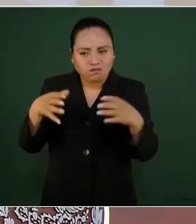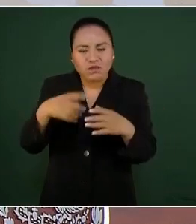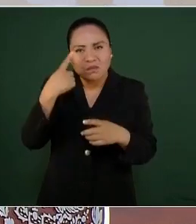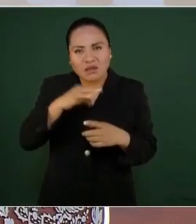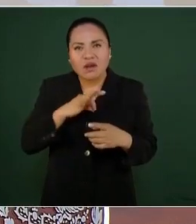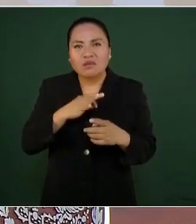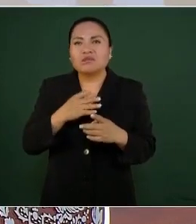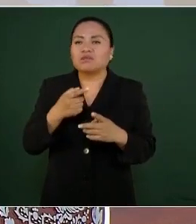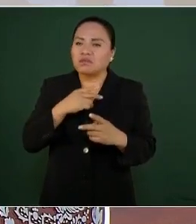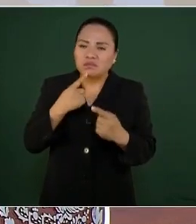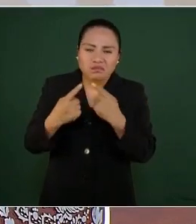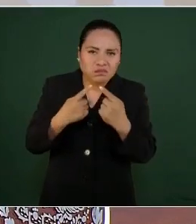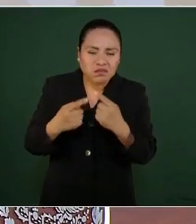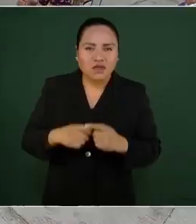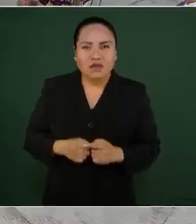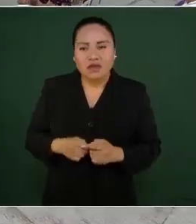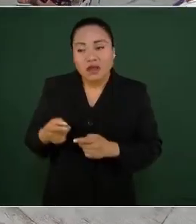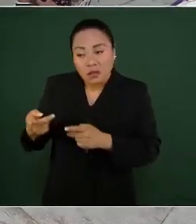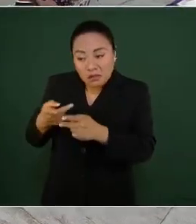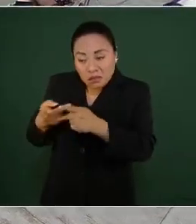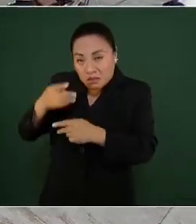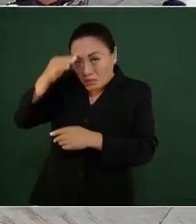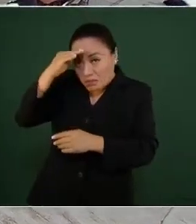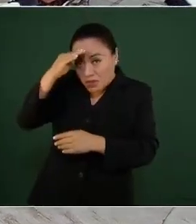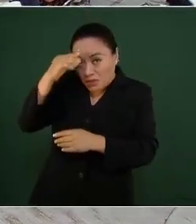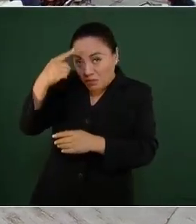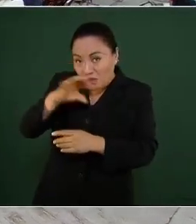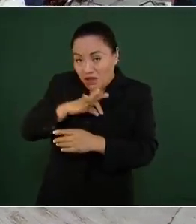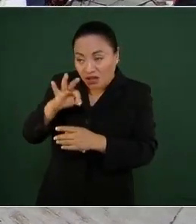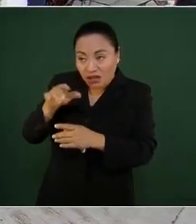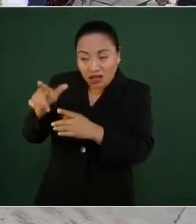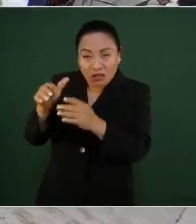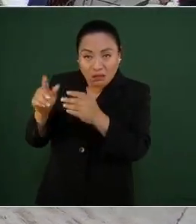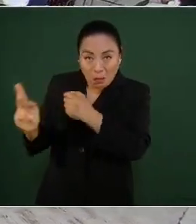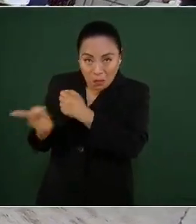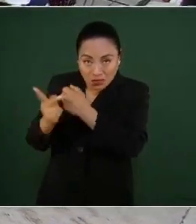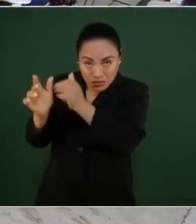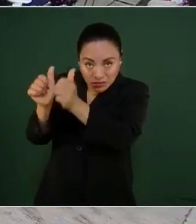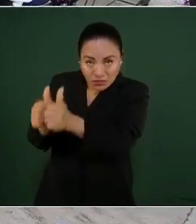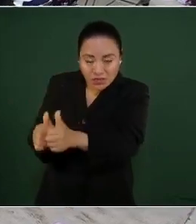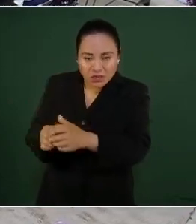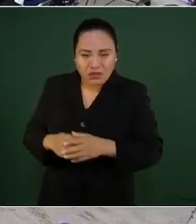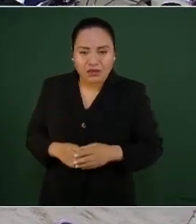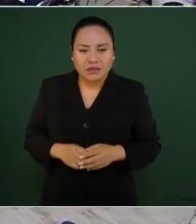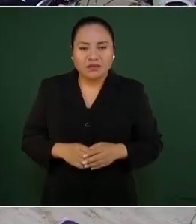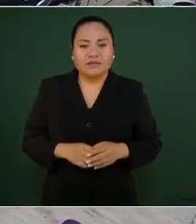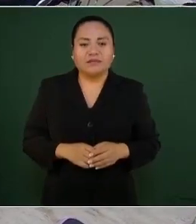periódicamente. ¿Algún plan para arraigarlos en sus países? Aquí está.